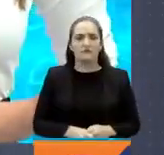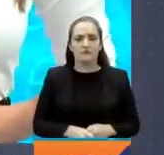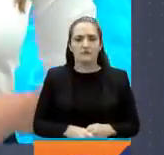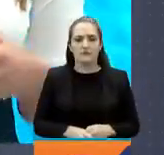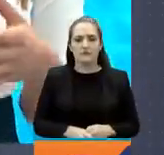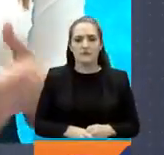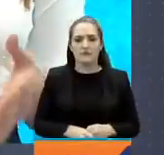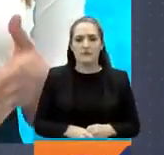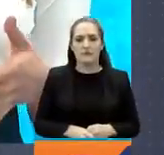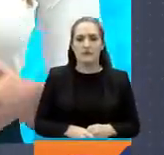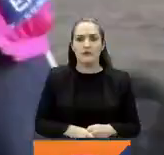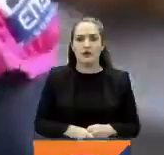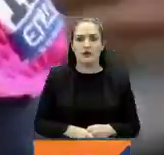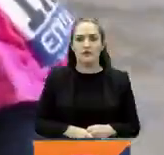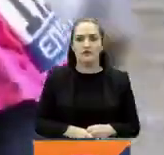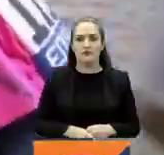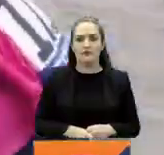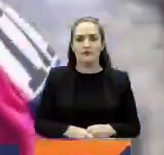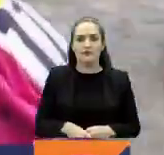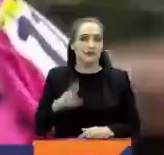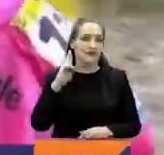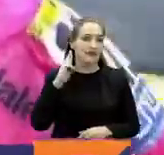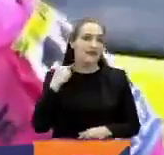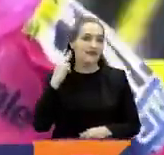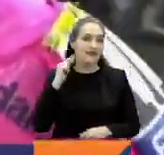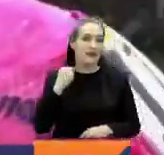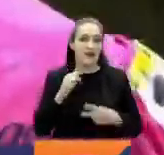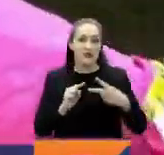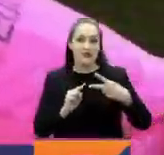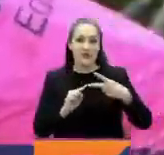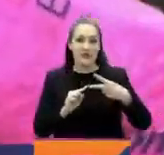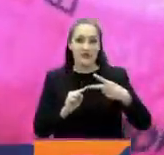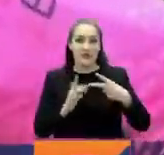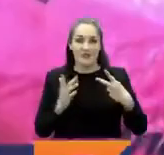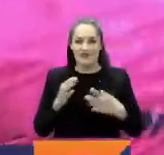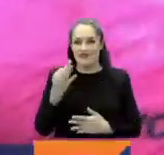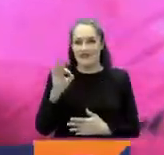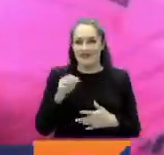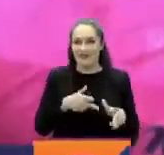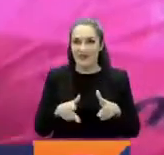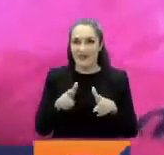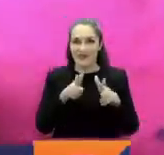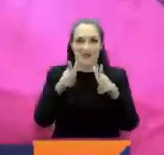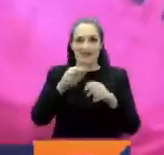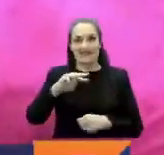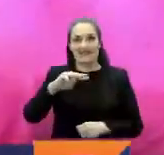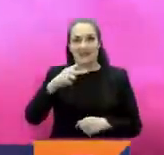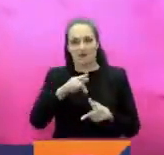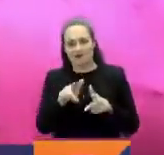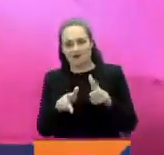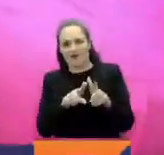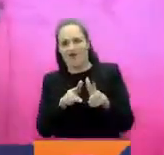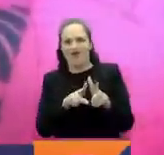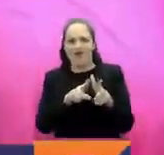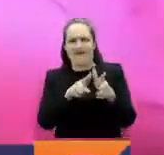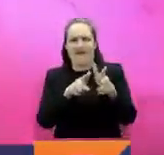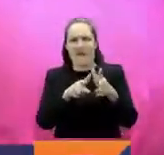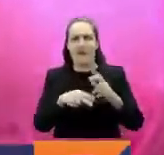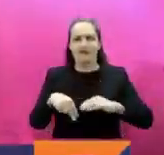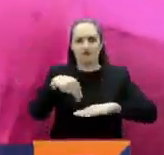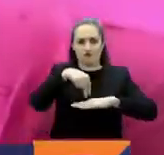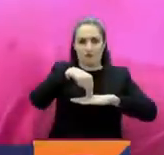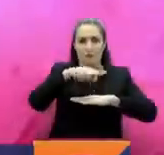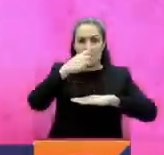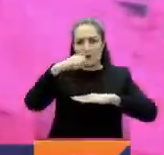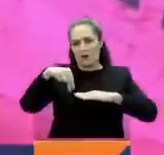Rigoberto Urán ascendió al segundo lugar de la clasificación general en el Tour de Francia. Rigo defendió su cajón en el podio. En la sección